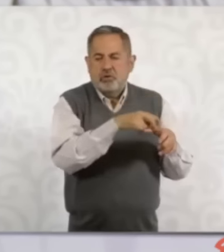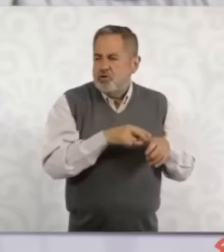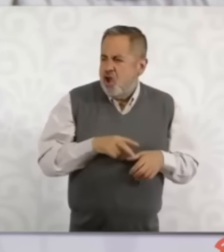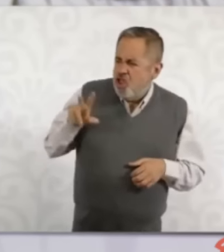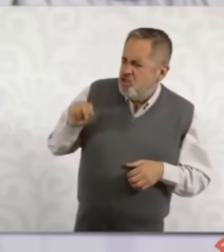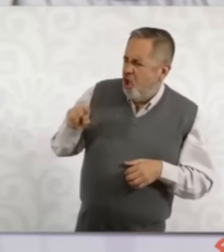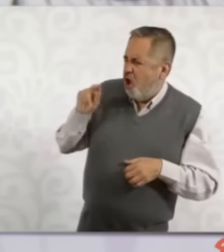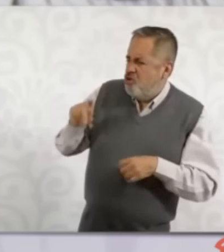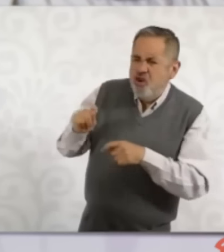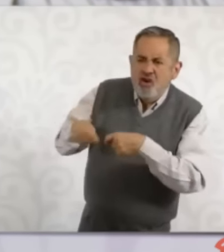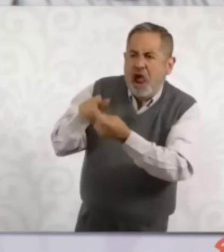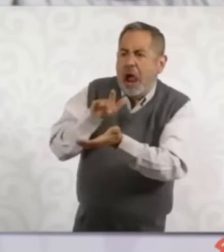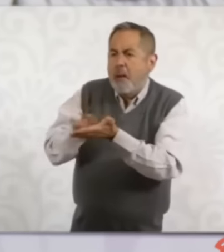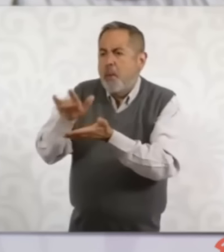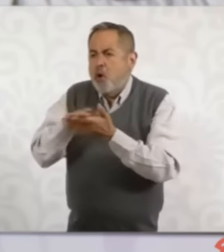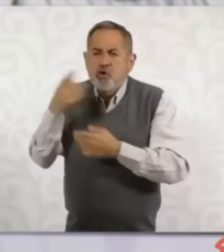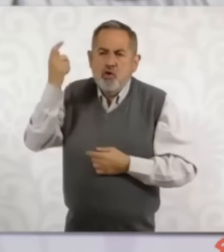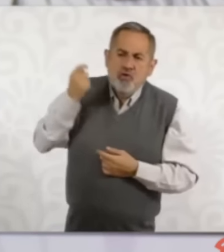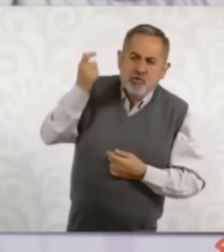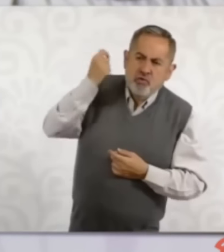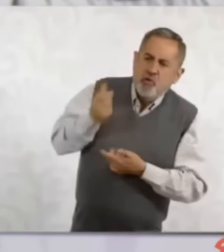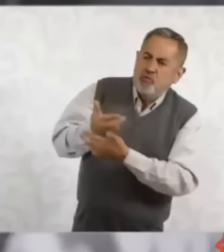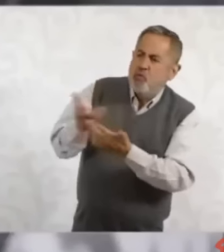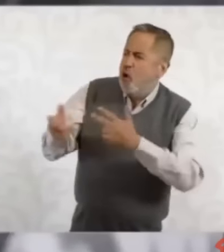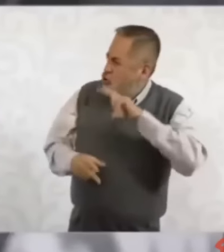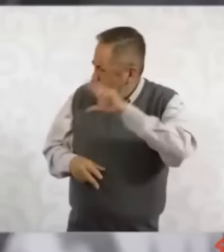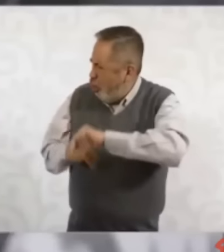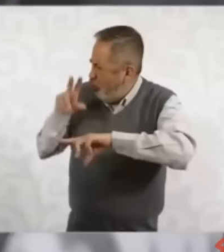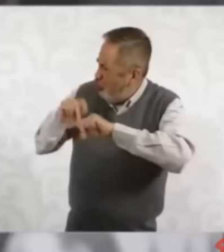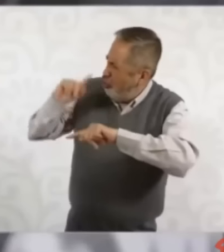bienestar no deberían existir.